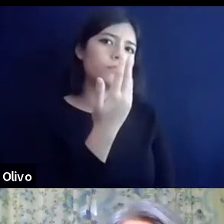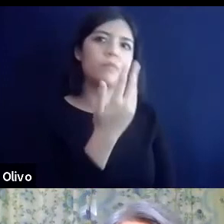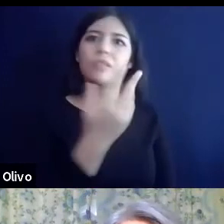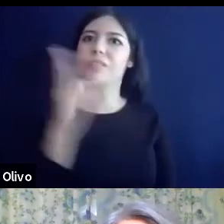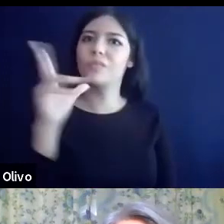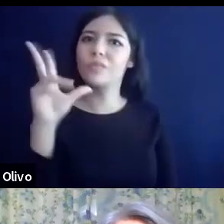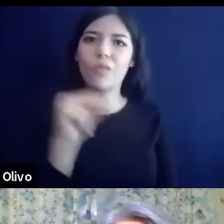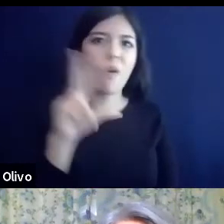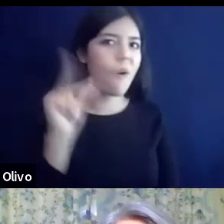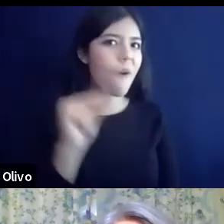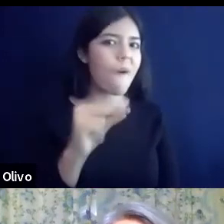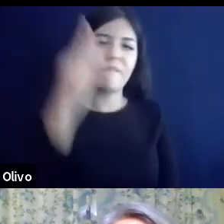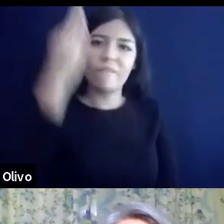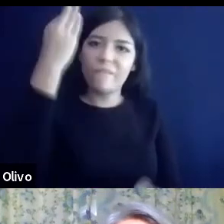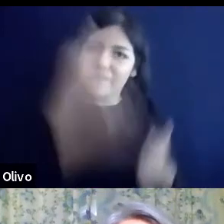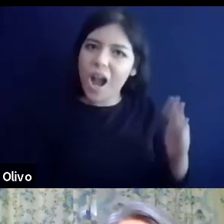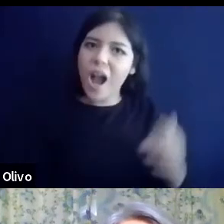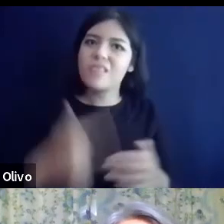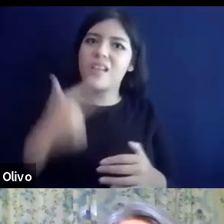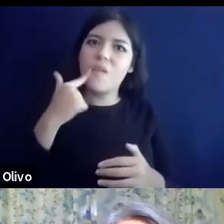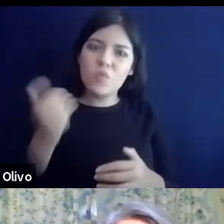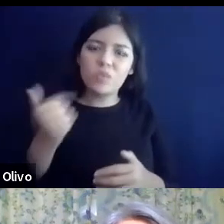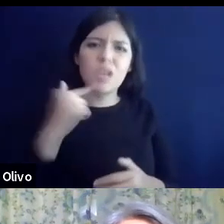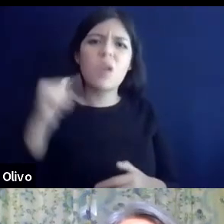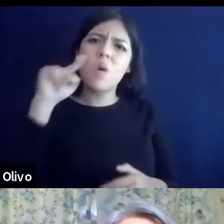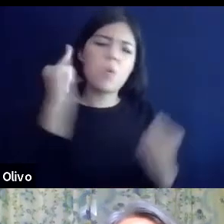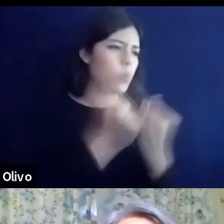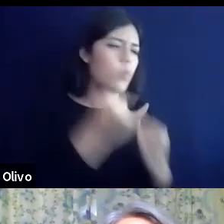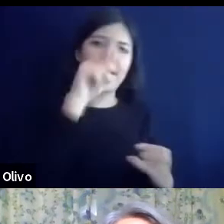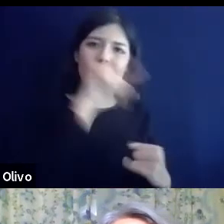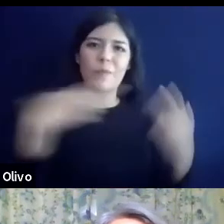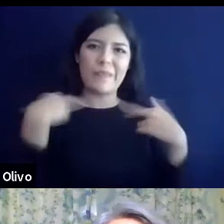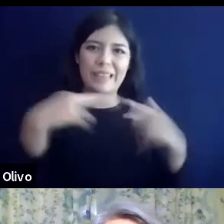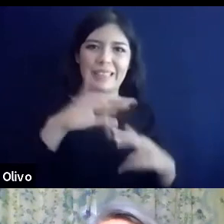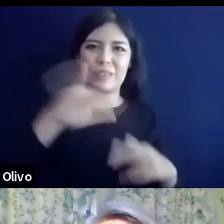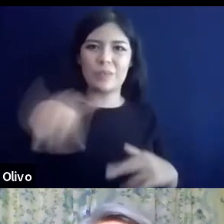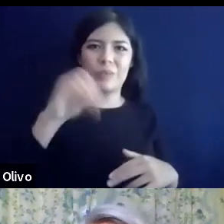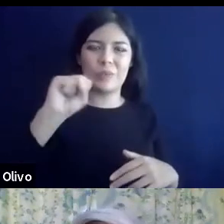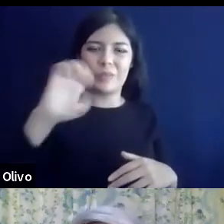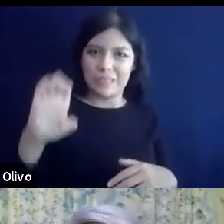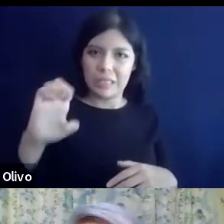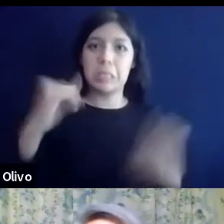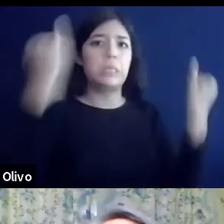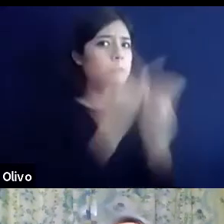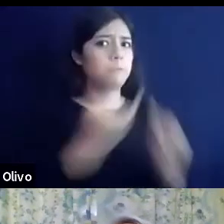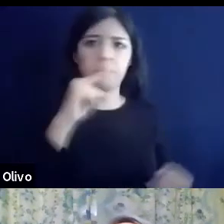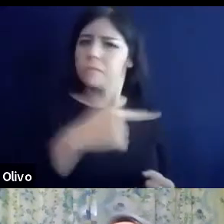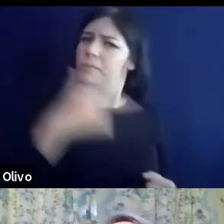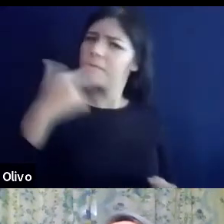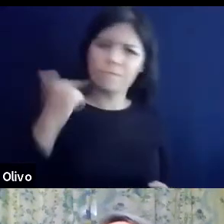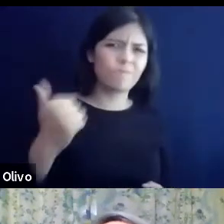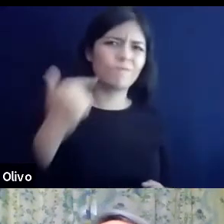Antonia, que la verdad es un gusto conocerte y me encanta oír tu testimonio. Otros a lo mejor no van a